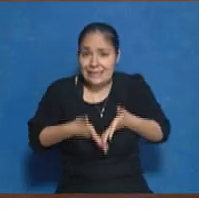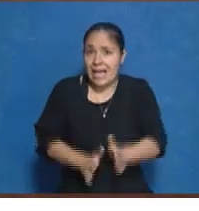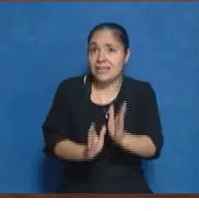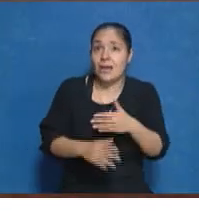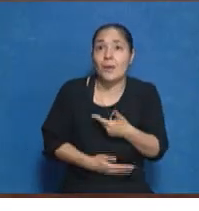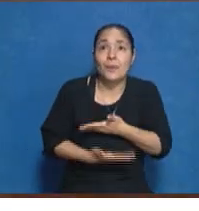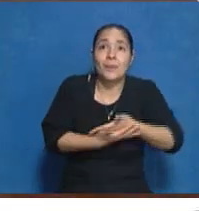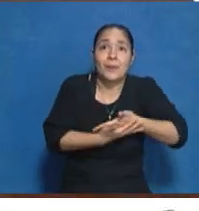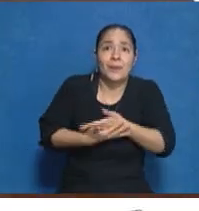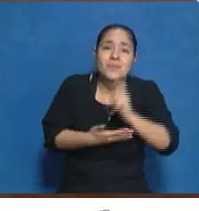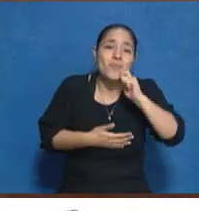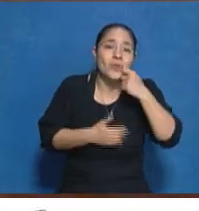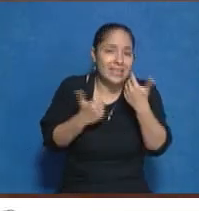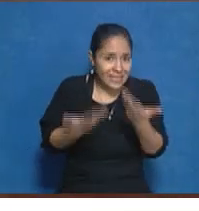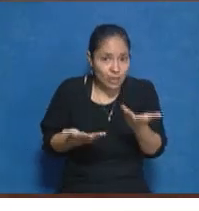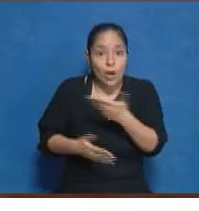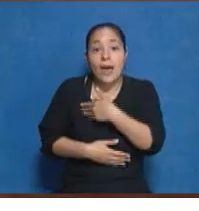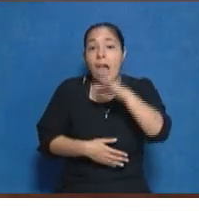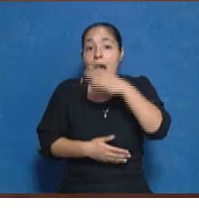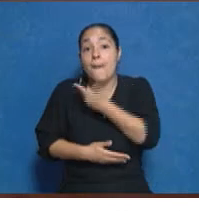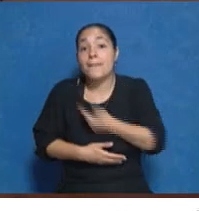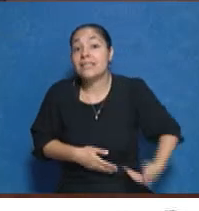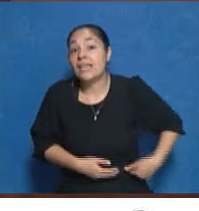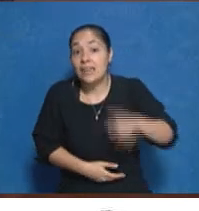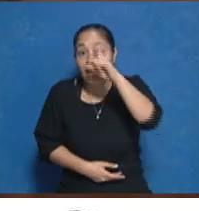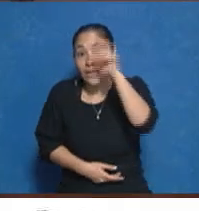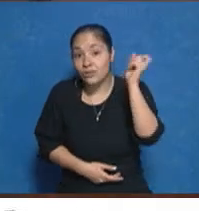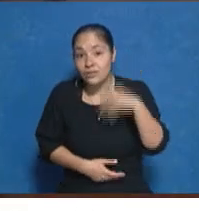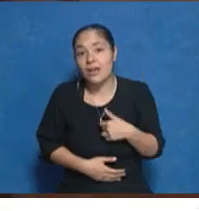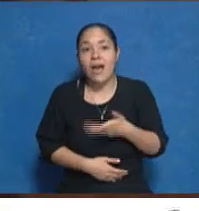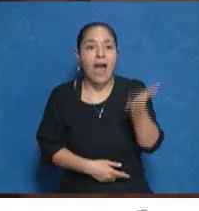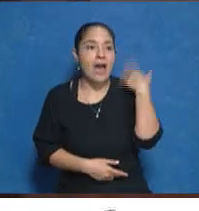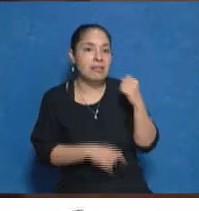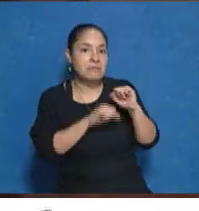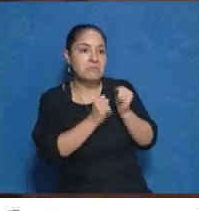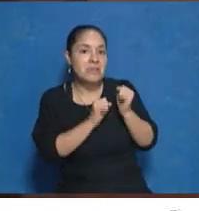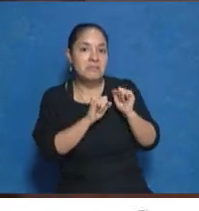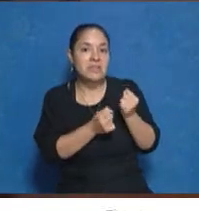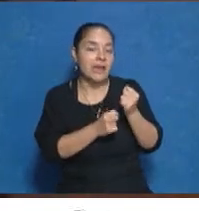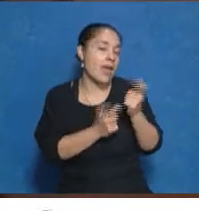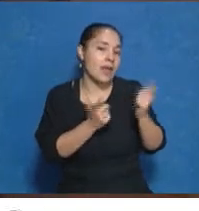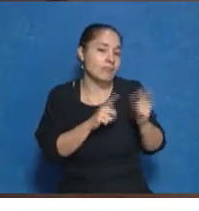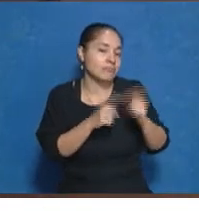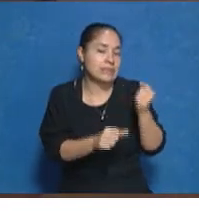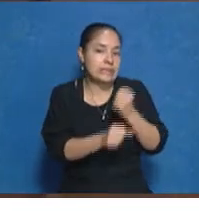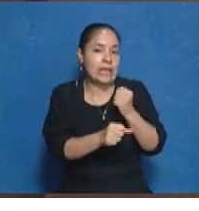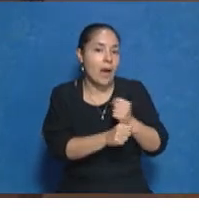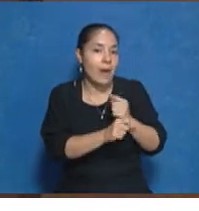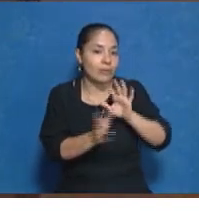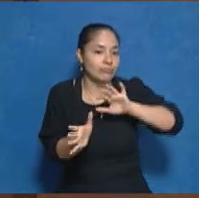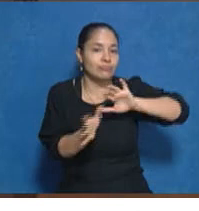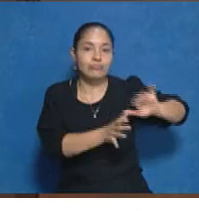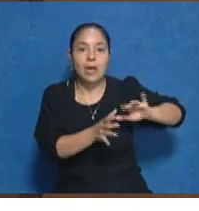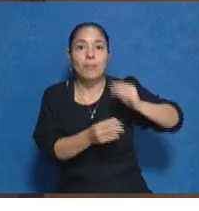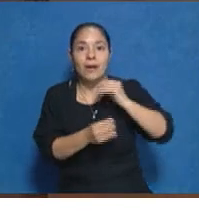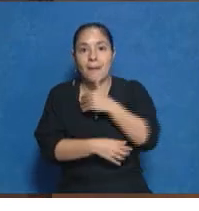en esta tierna imagen, ¿no? Con el presidente de la Nación, que por estos días había suspendido algunas actividades de su agenda oficial a raíz